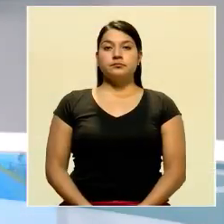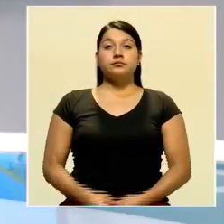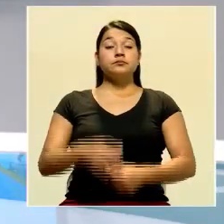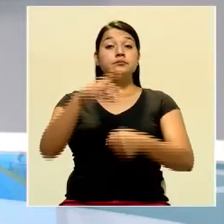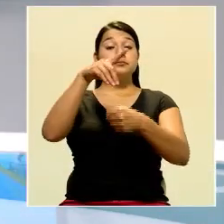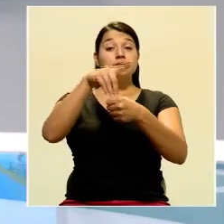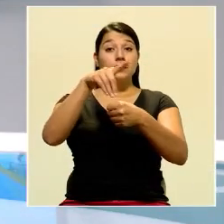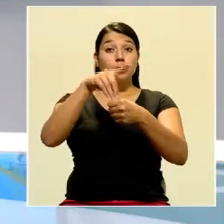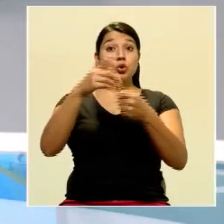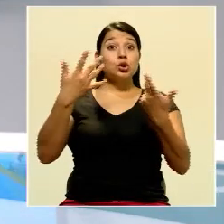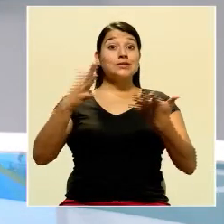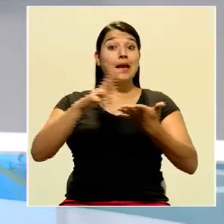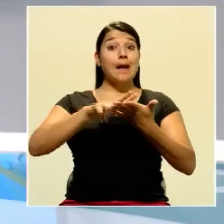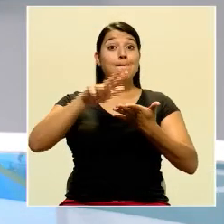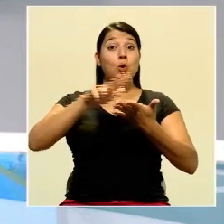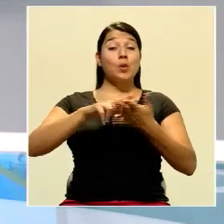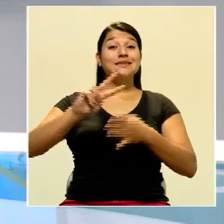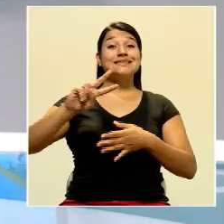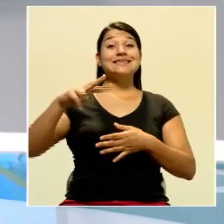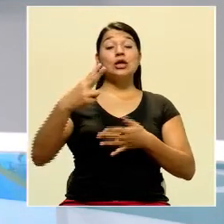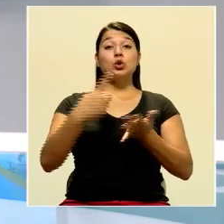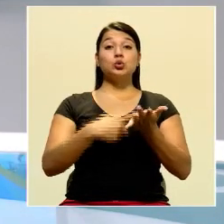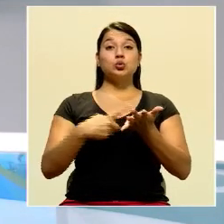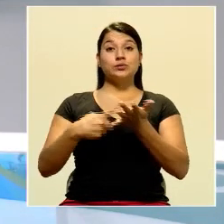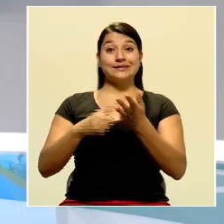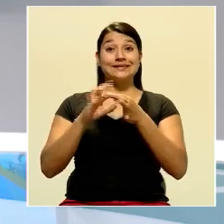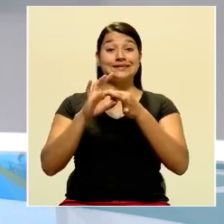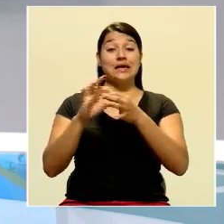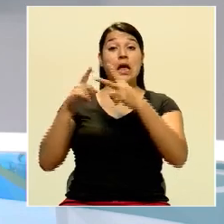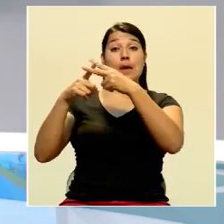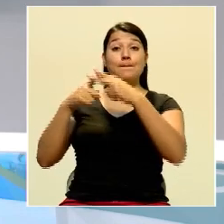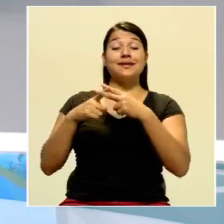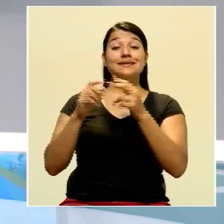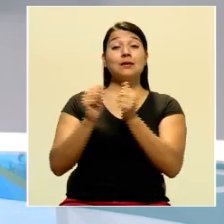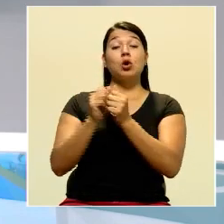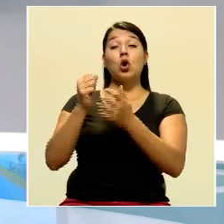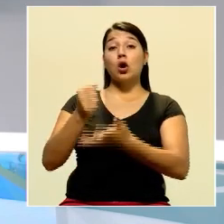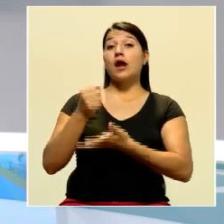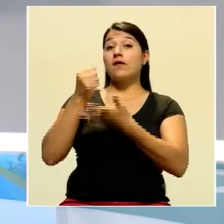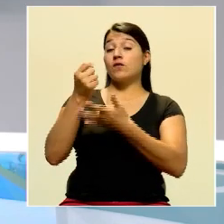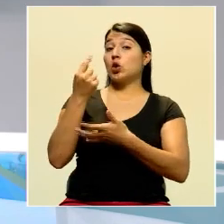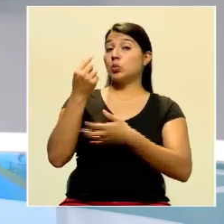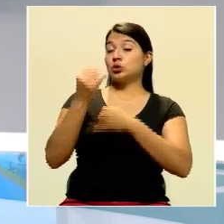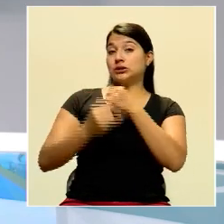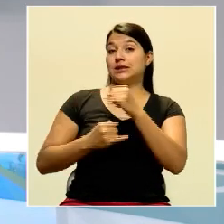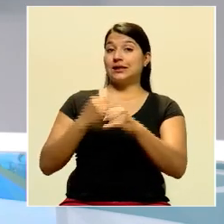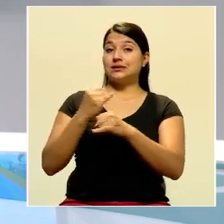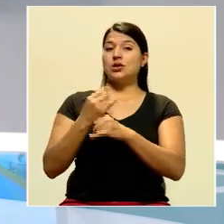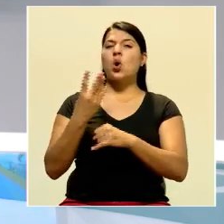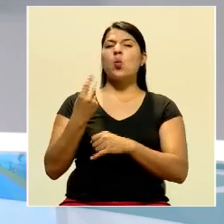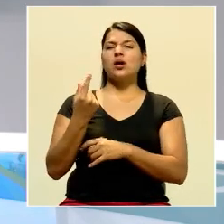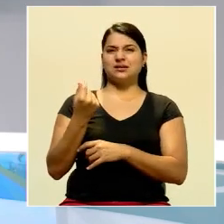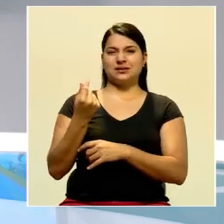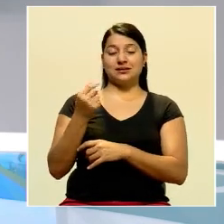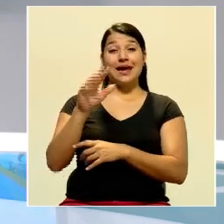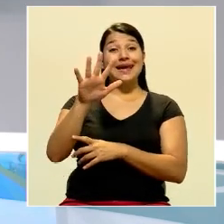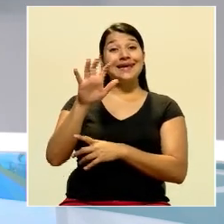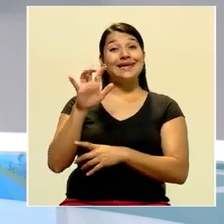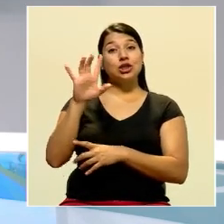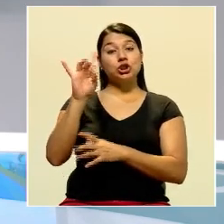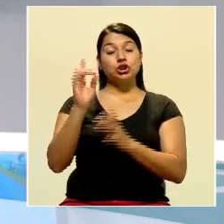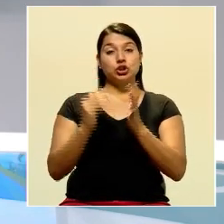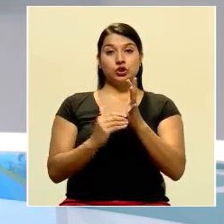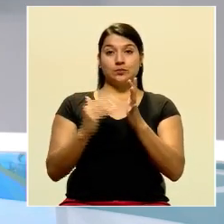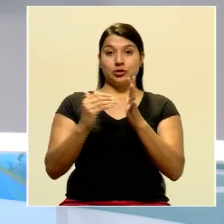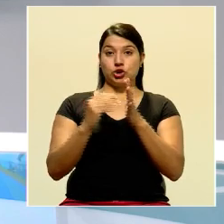Los diputados aprobaron en segundo debate el crédito con el Fondo Monetario Internacional por 508 millones